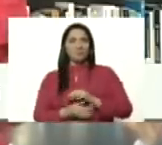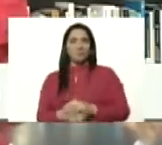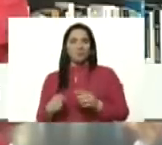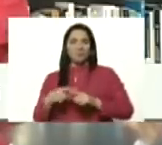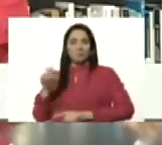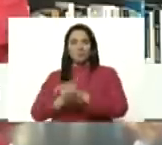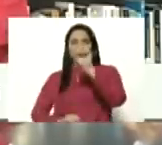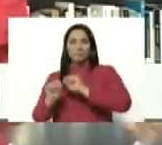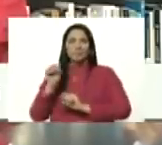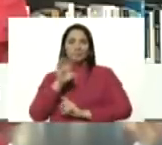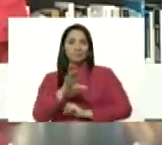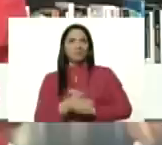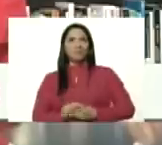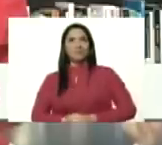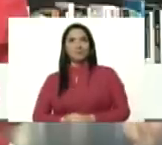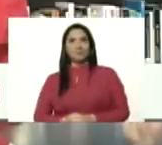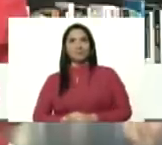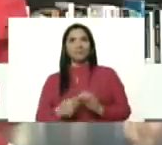la patria.